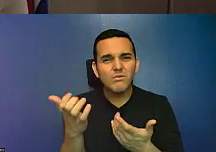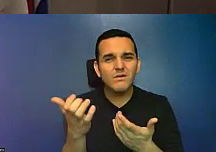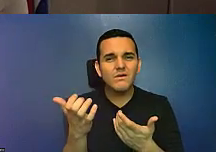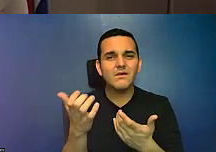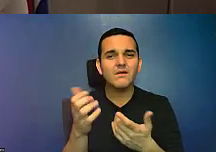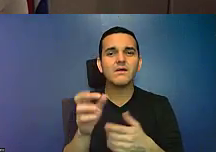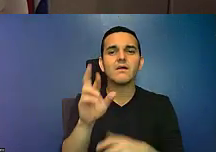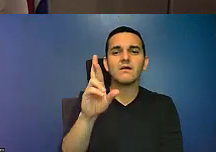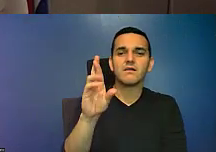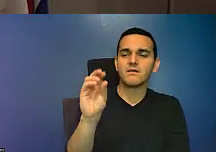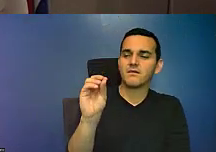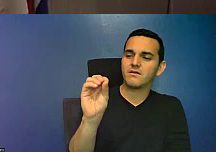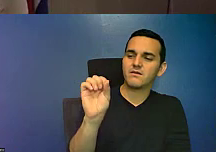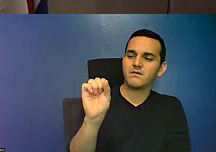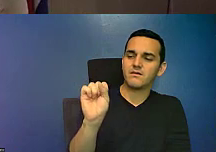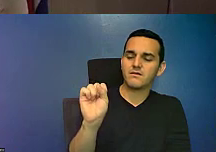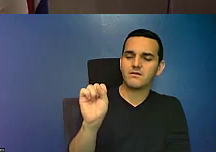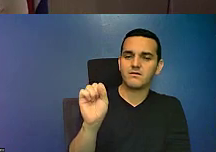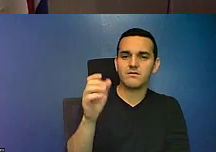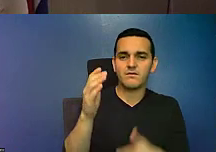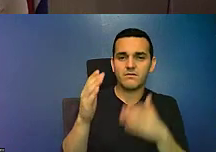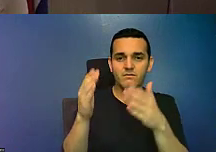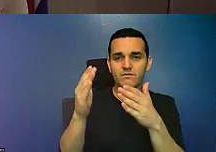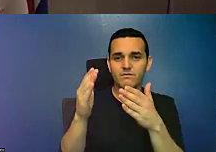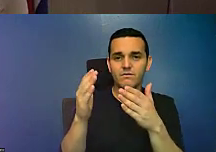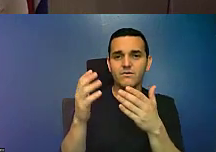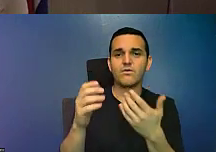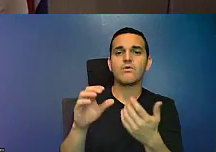ROS, el Robot Operating System.